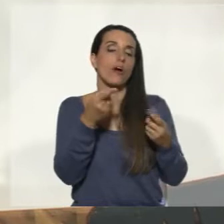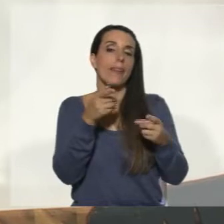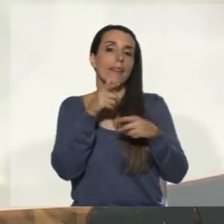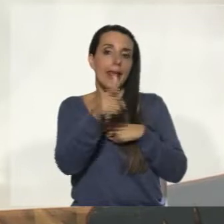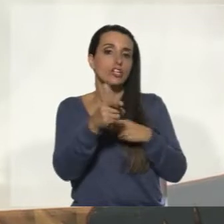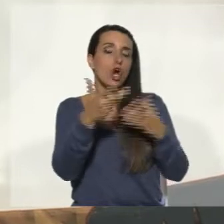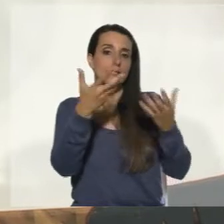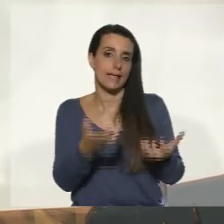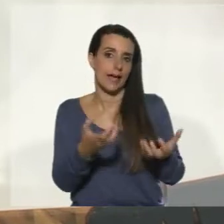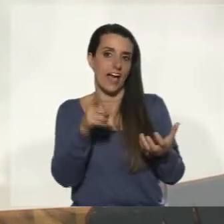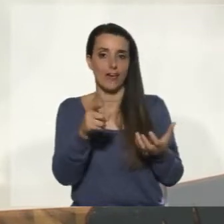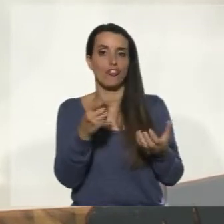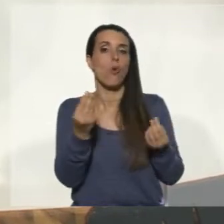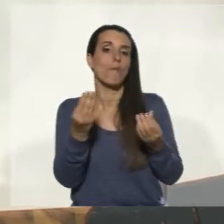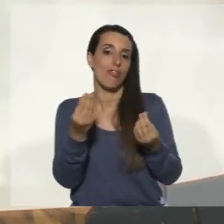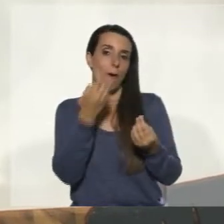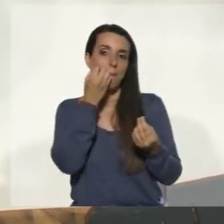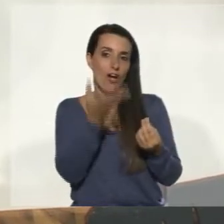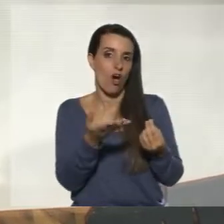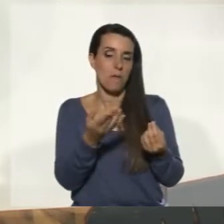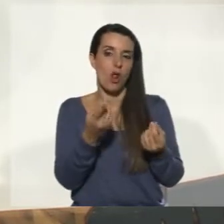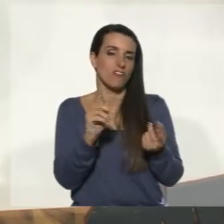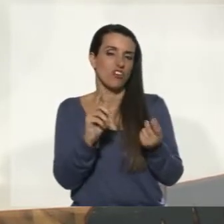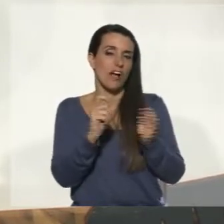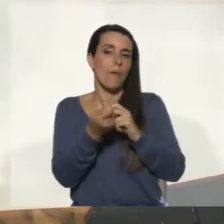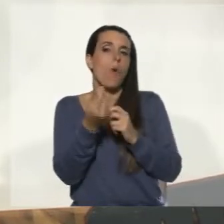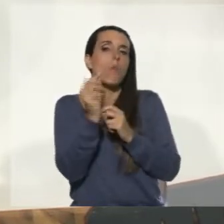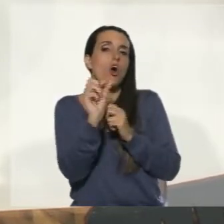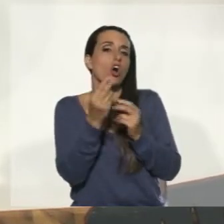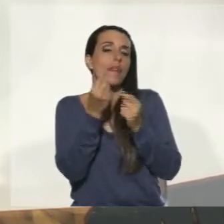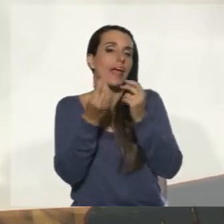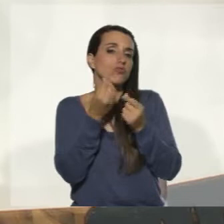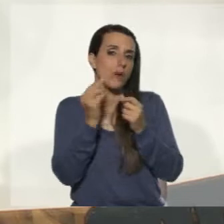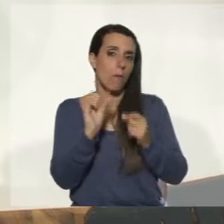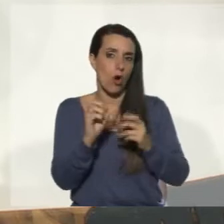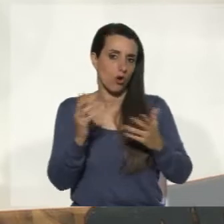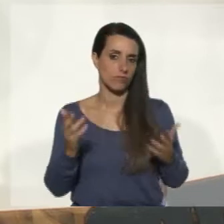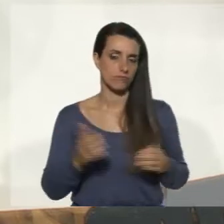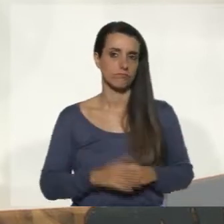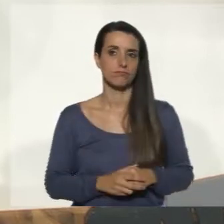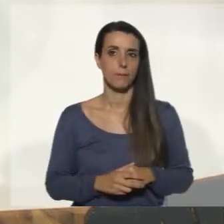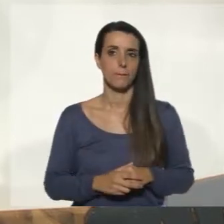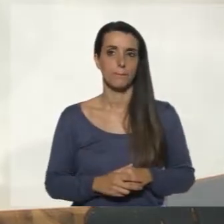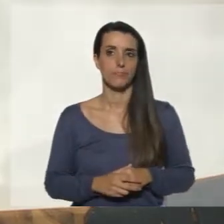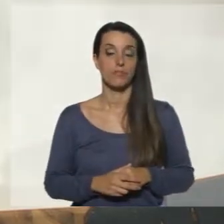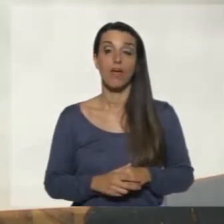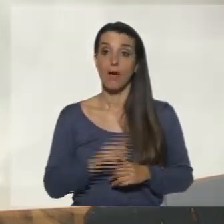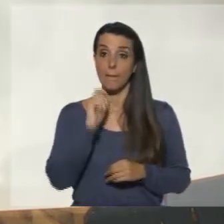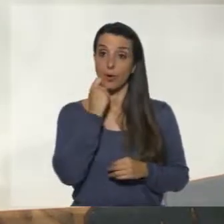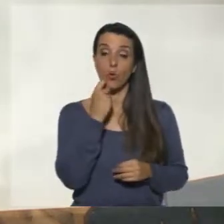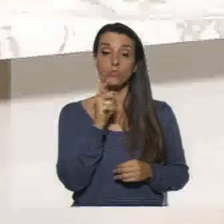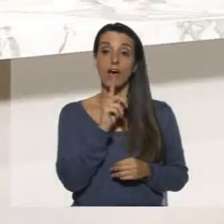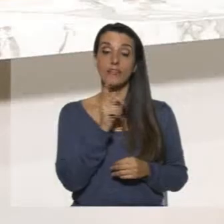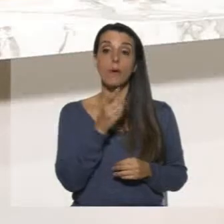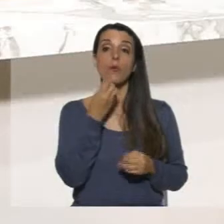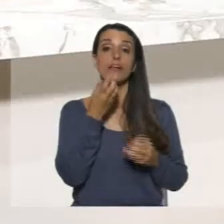una cocción indirecta. No le va a cambiar mucho, va a cambiar un poco la textura, pero no. No, pero está buenísimo. Y además no es complicado porque se